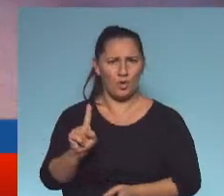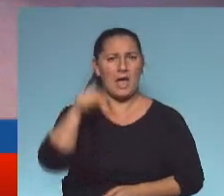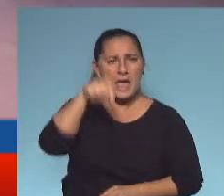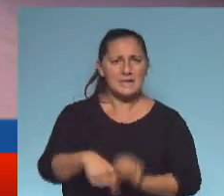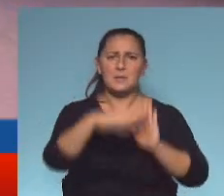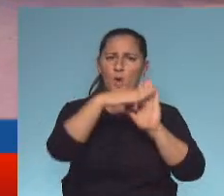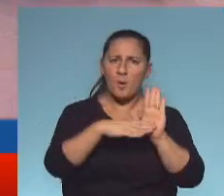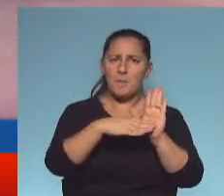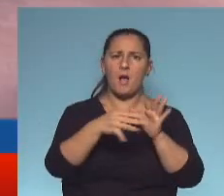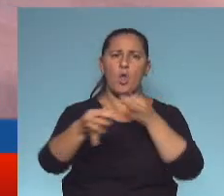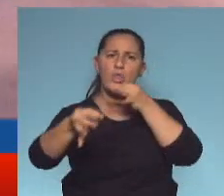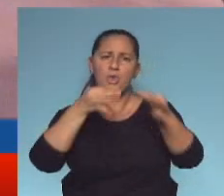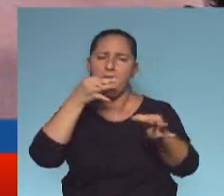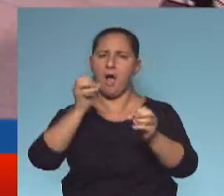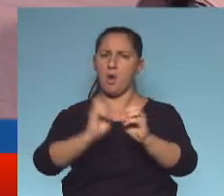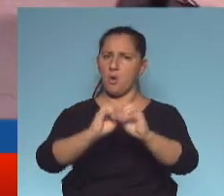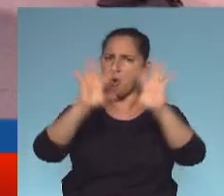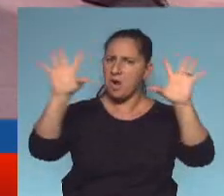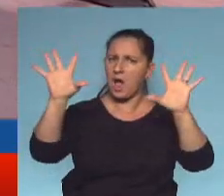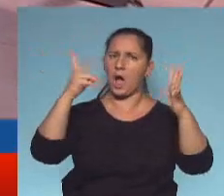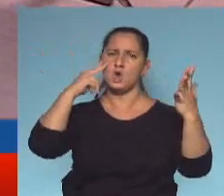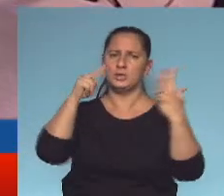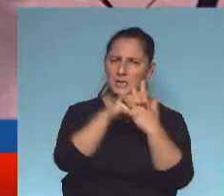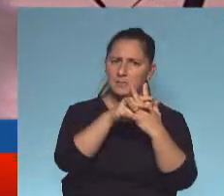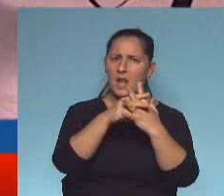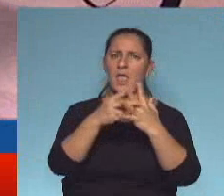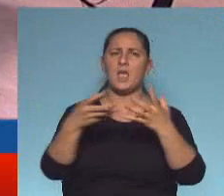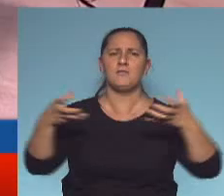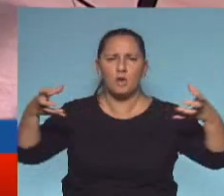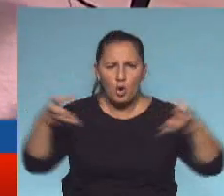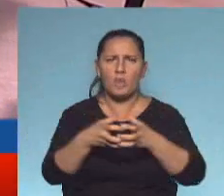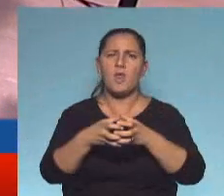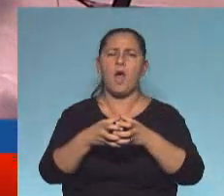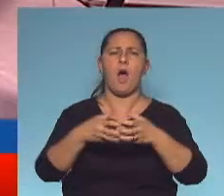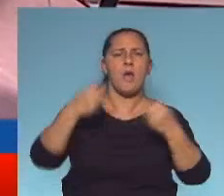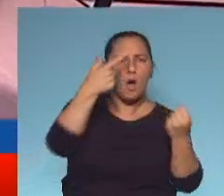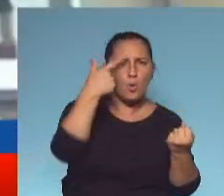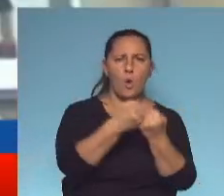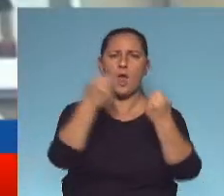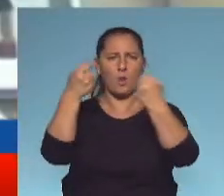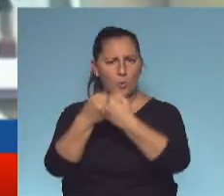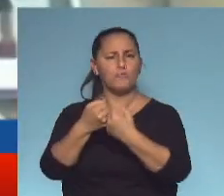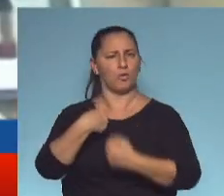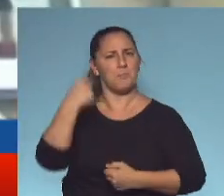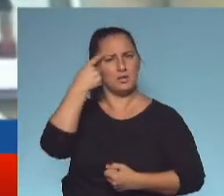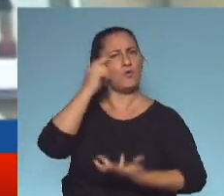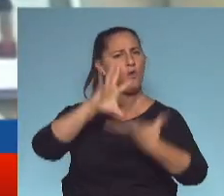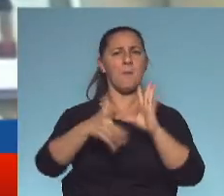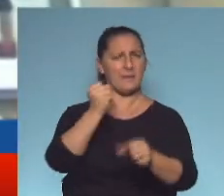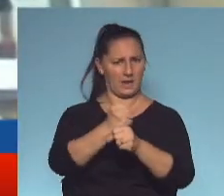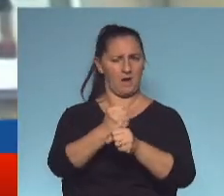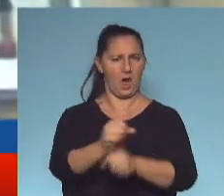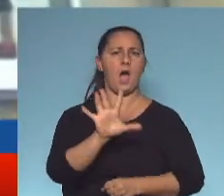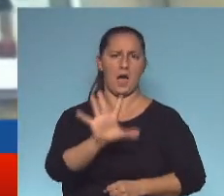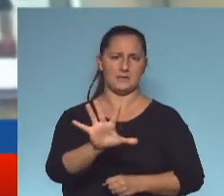mucho diálogo, con mucha transparencia, coordinada y en forma muy consensuada, y yo creo que esa es la forma de trabajar y en la